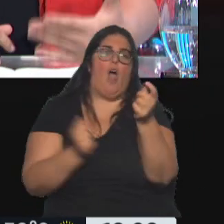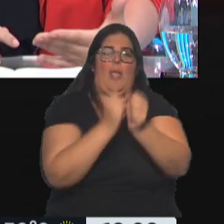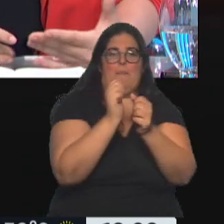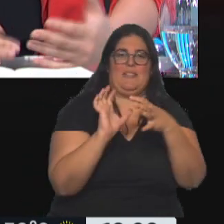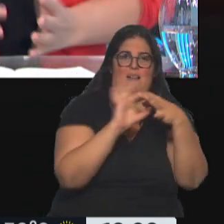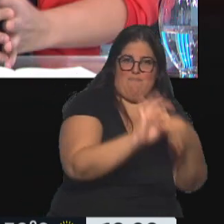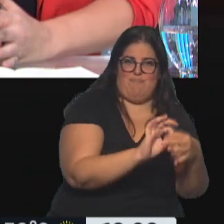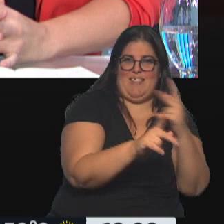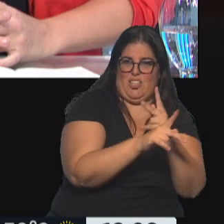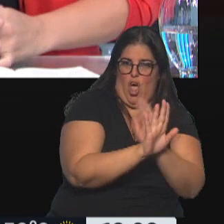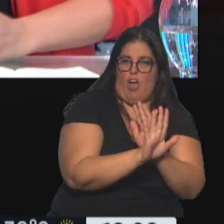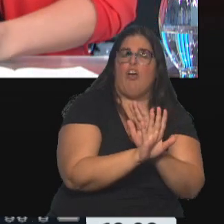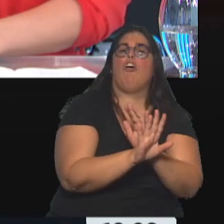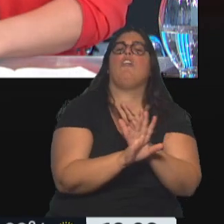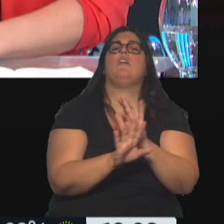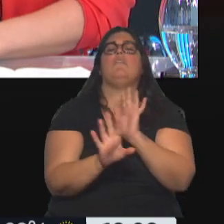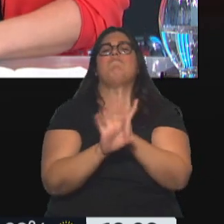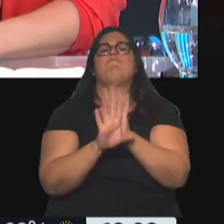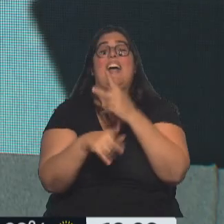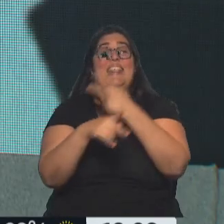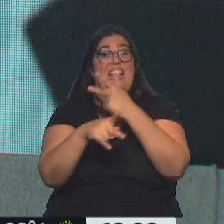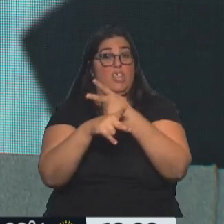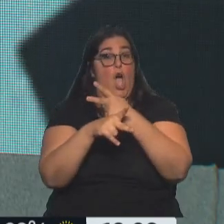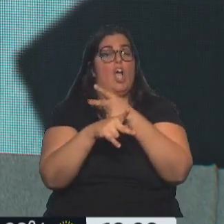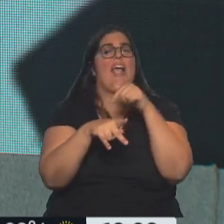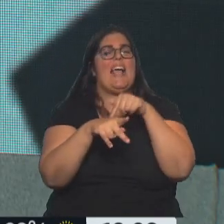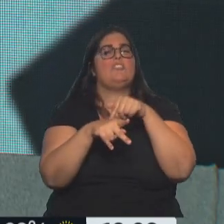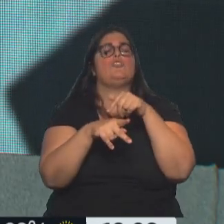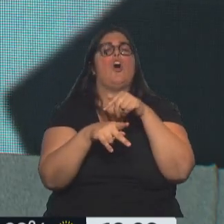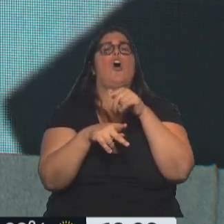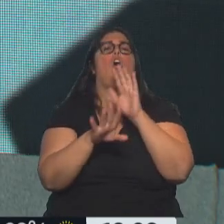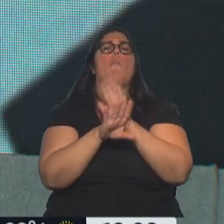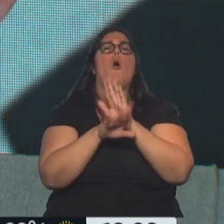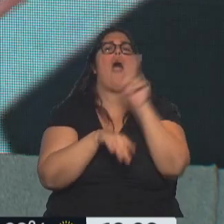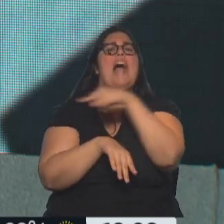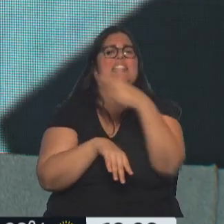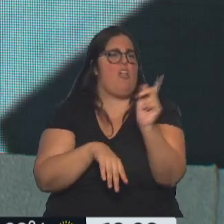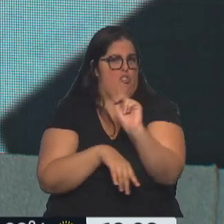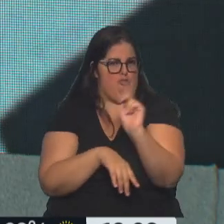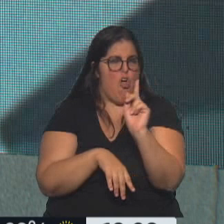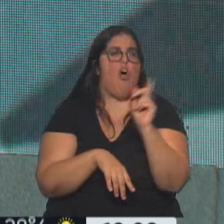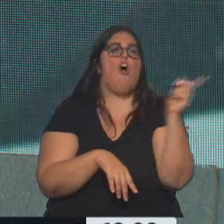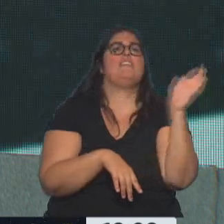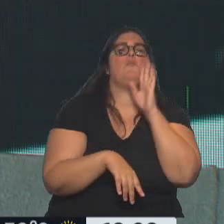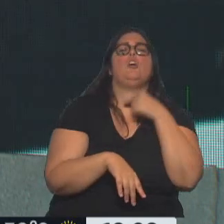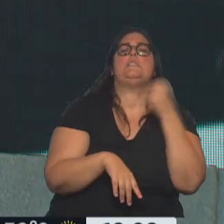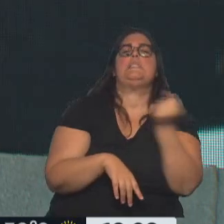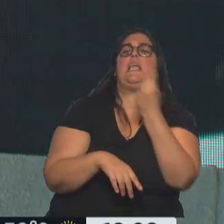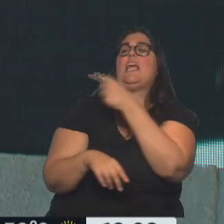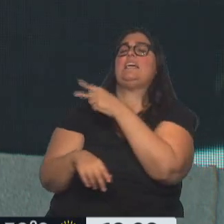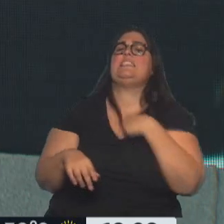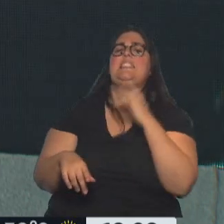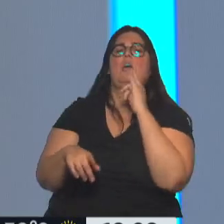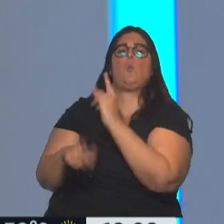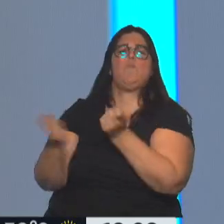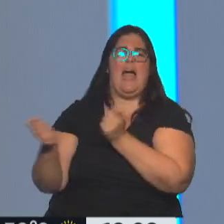luz verde. Claro, que esta aplicación lo que quiere Estados Unidos no esté operada por China. Básicamente de eso se trata, ¿no? Exactamente, Pablo, porque lo que ellos dicen es,